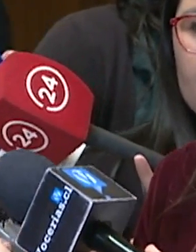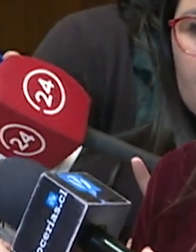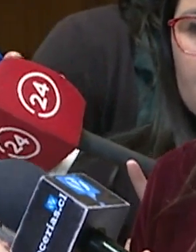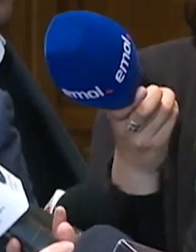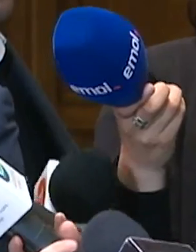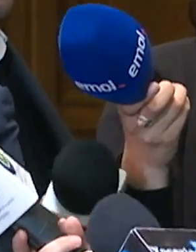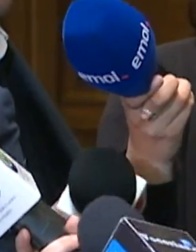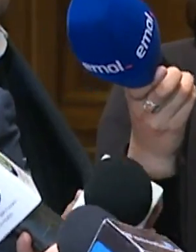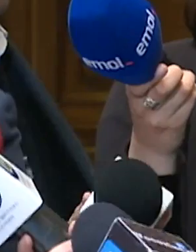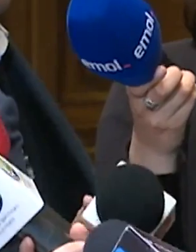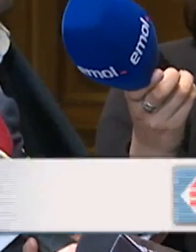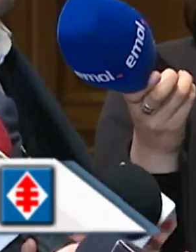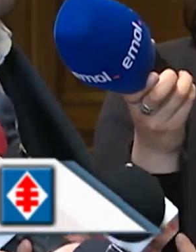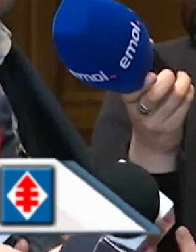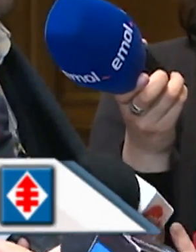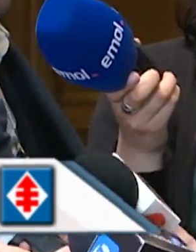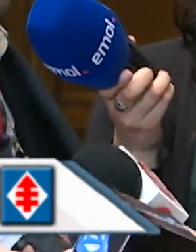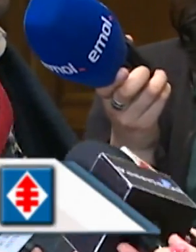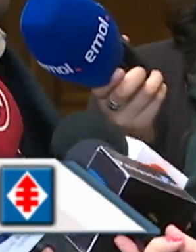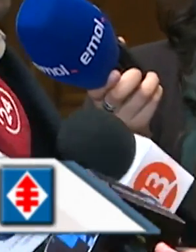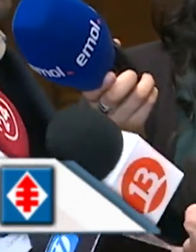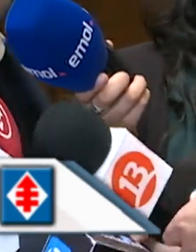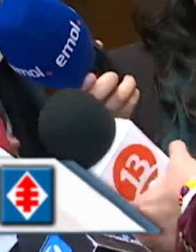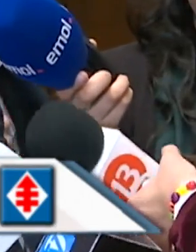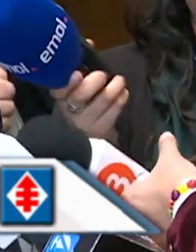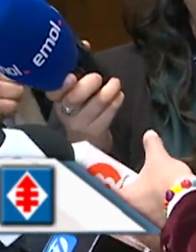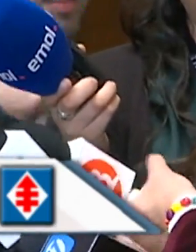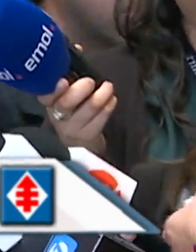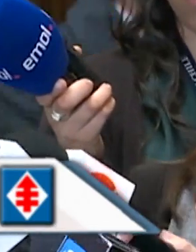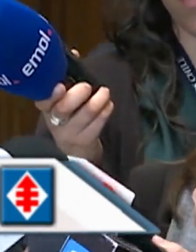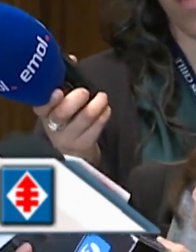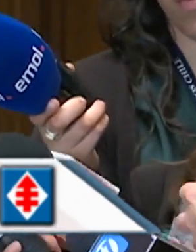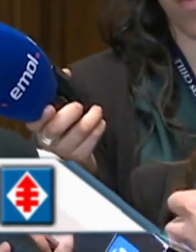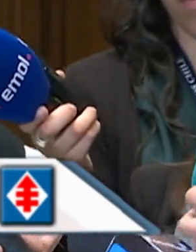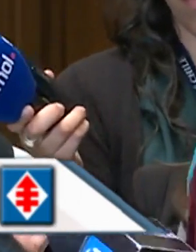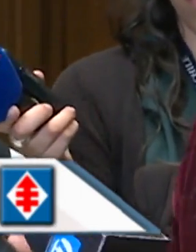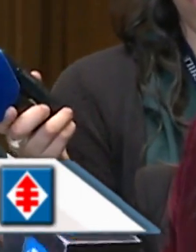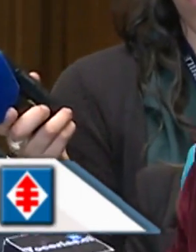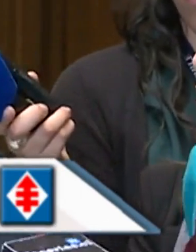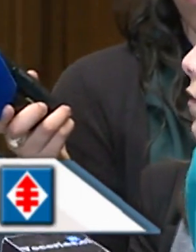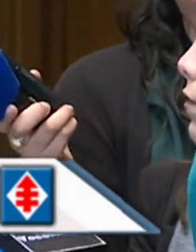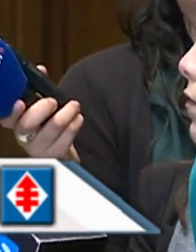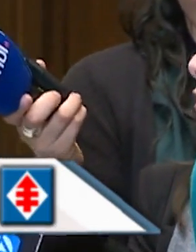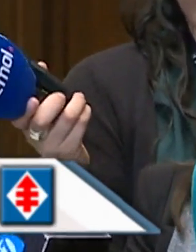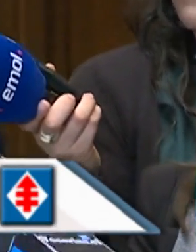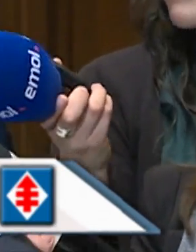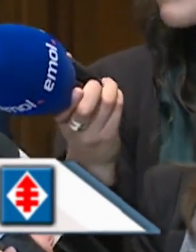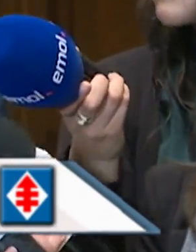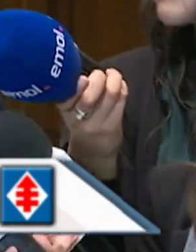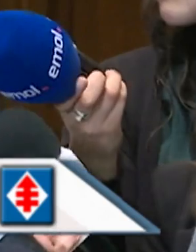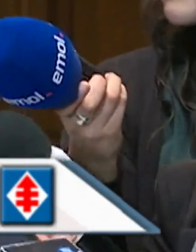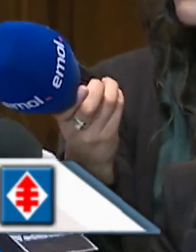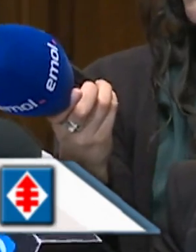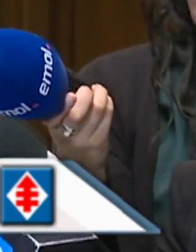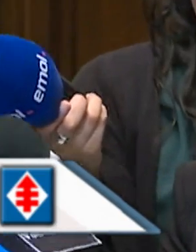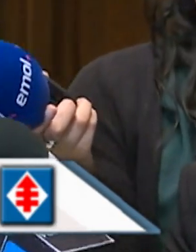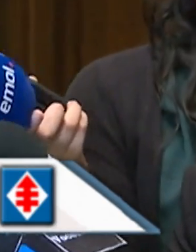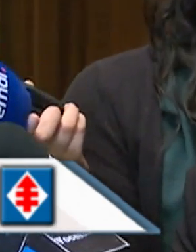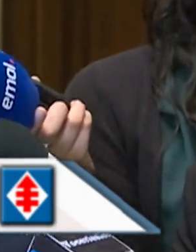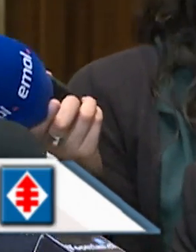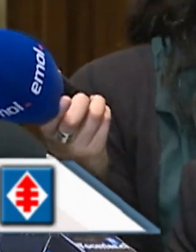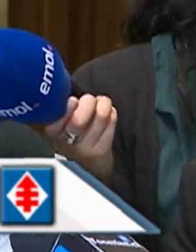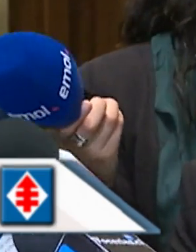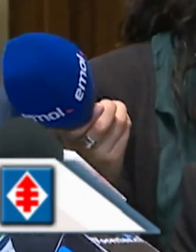servicio de estacionamiento este ministro de economía que prometió a través del CERNAC eliminar la letra chica lo que ha hecho es un proyecto de ley con letra chica